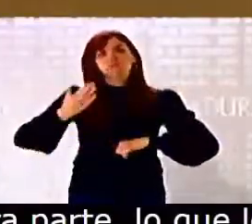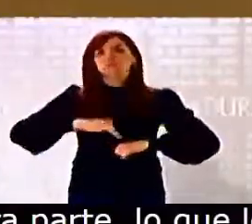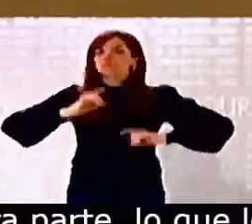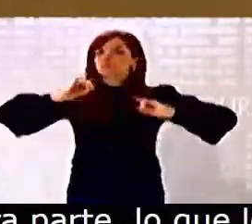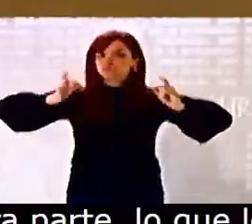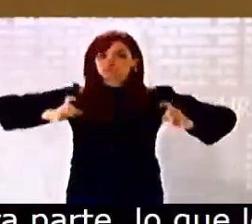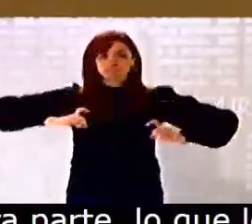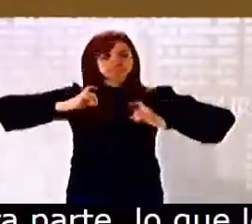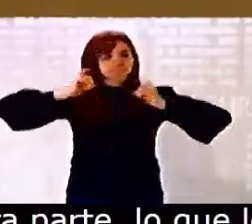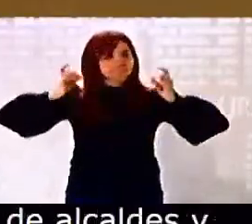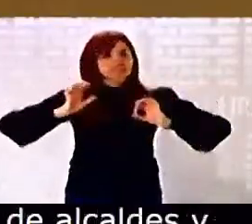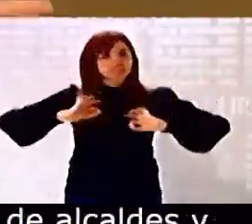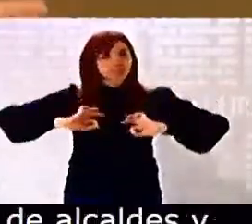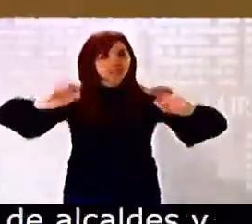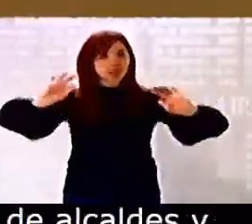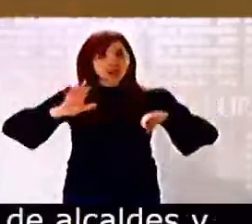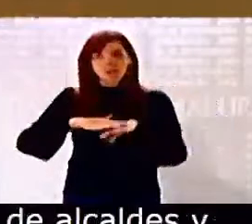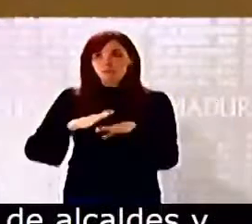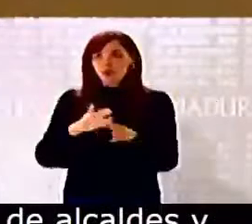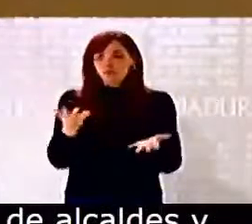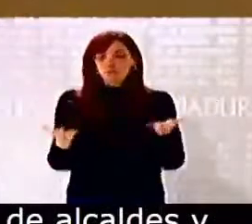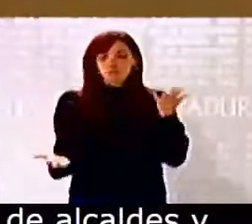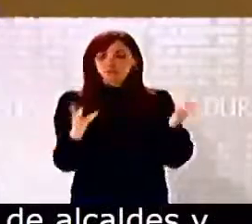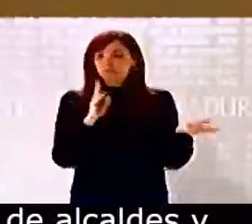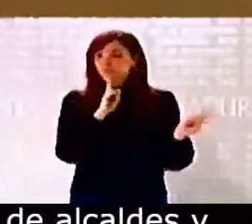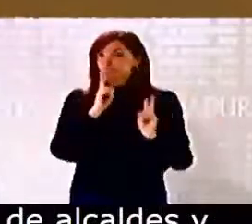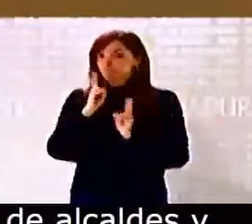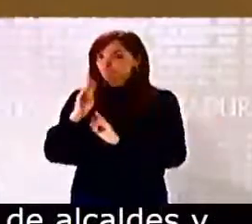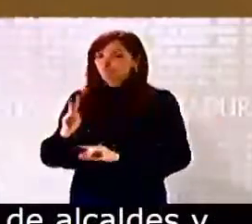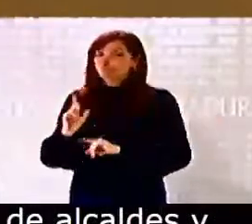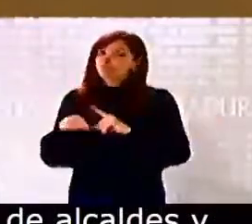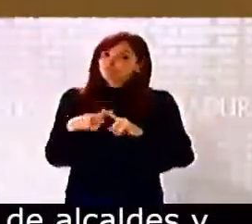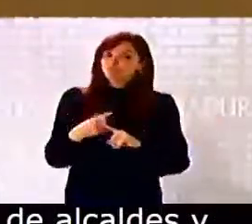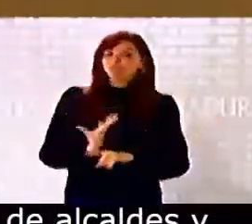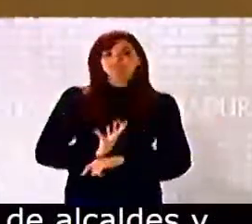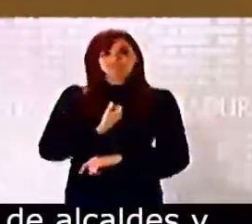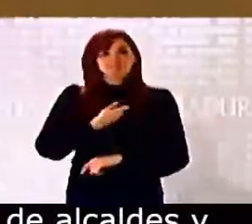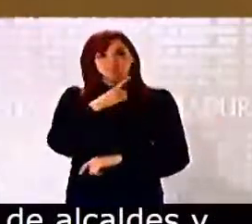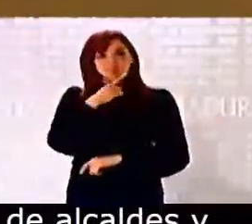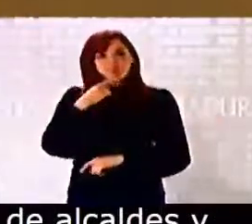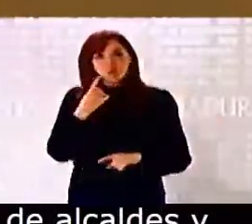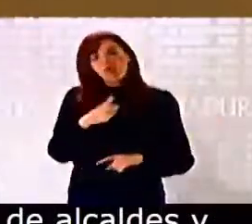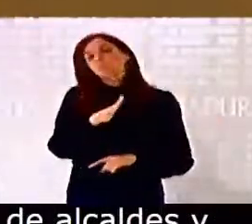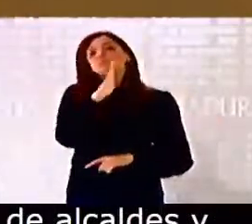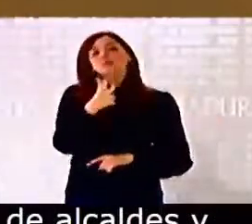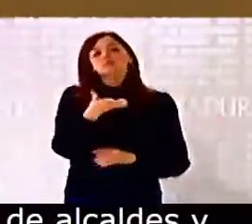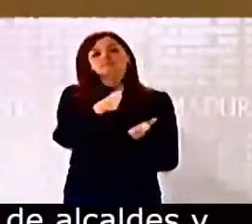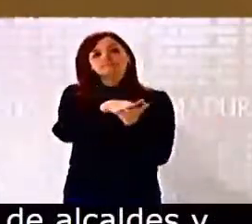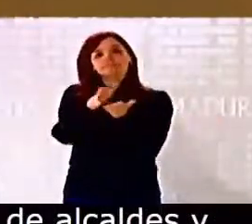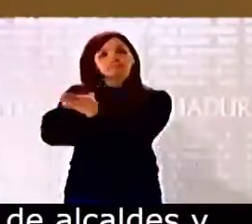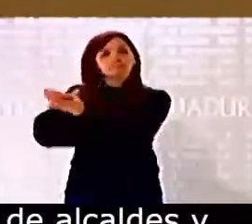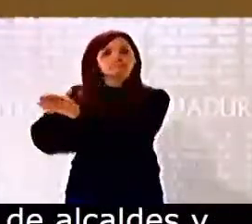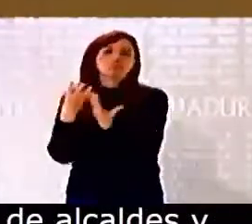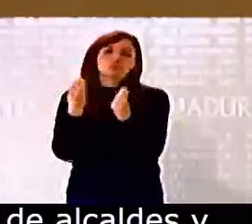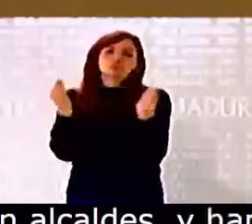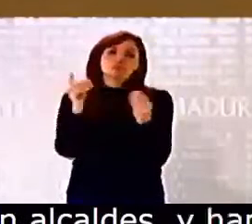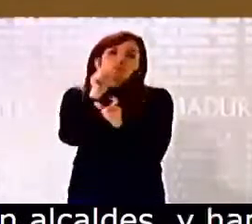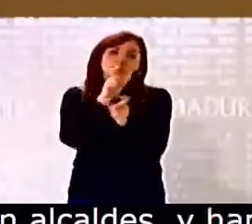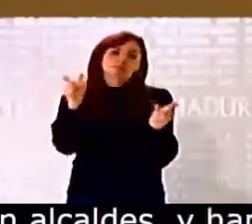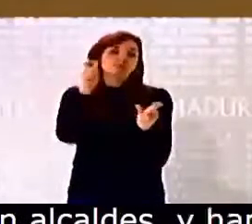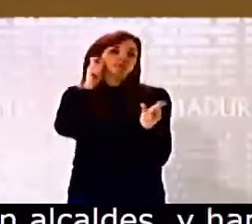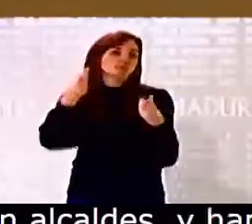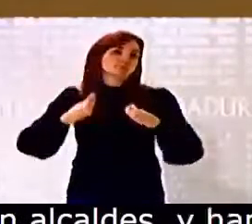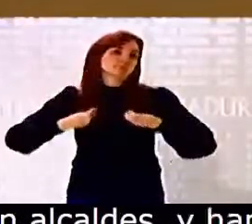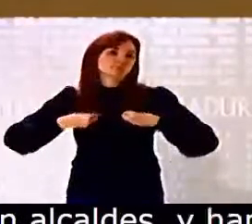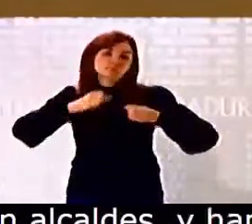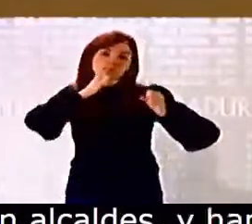esfuerzo extraordinario por dar una respuesta y con el dolor, además, de la muerte y la pérdida de muchos de sus vecinos, de muchos